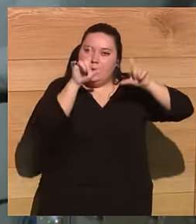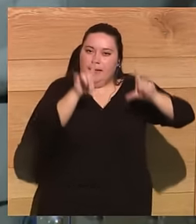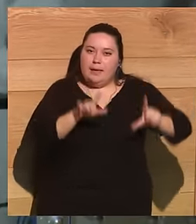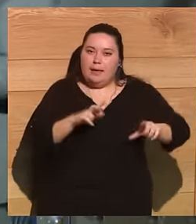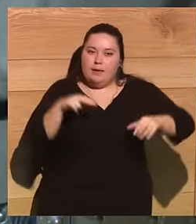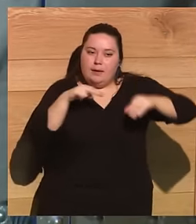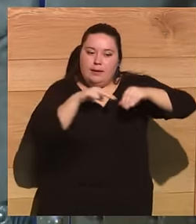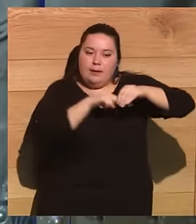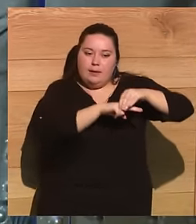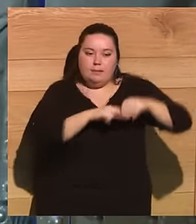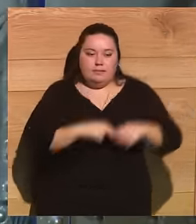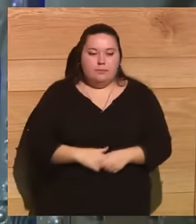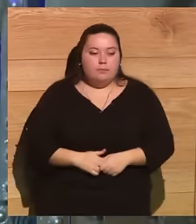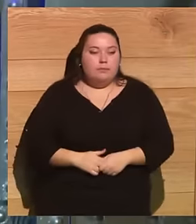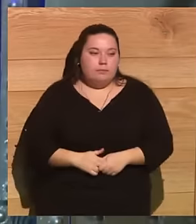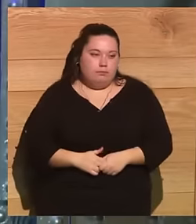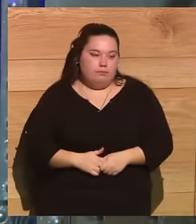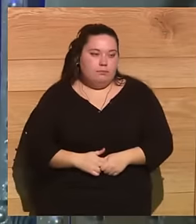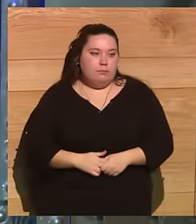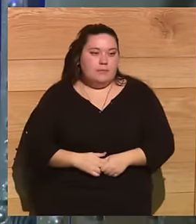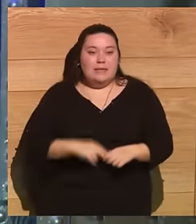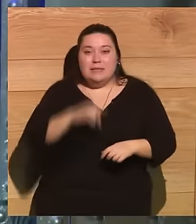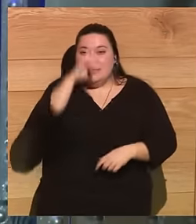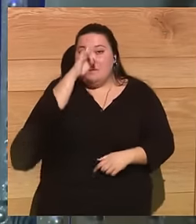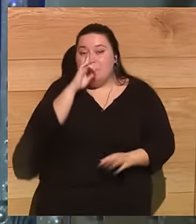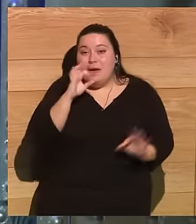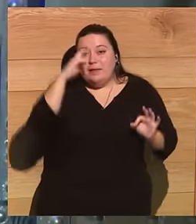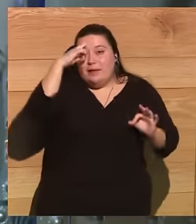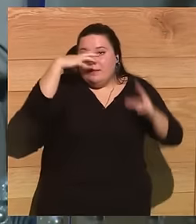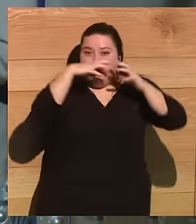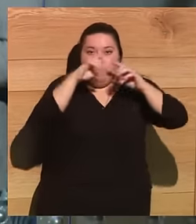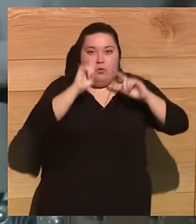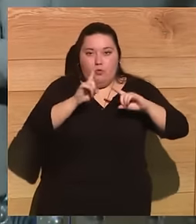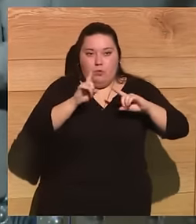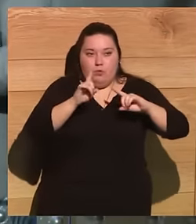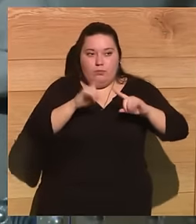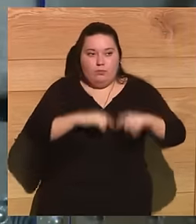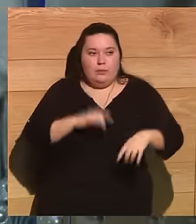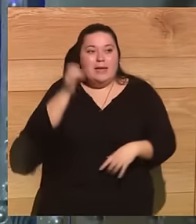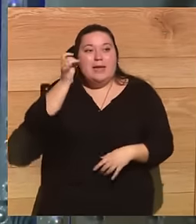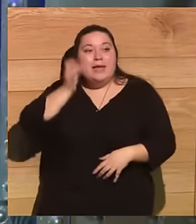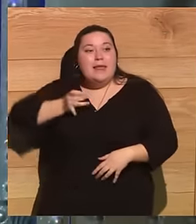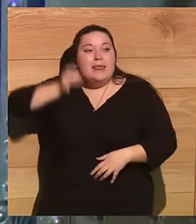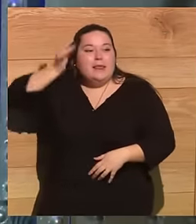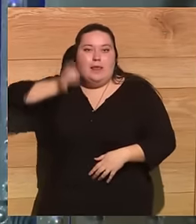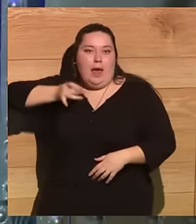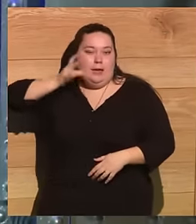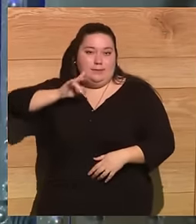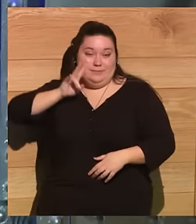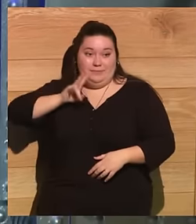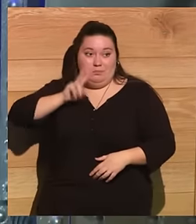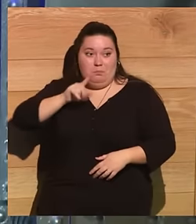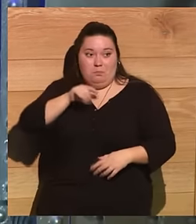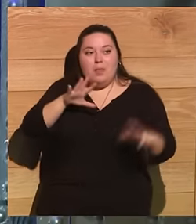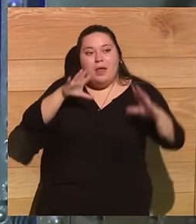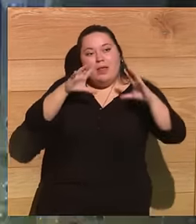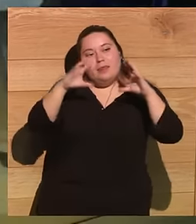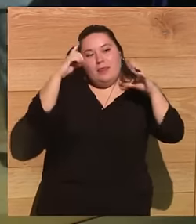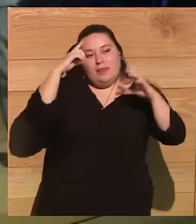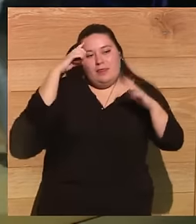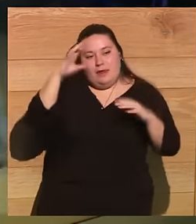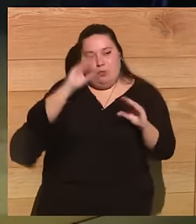Y no, lo que están sacando de ahí no son imágenes del cerebro, sino ideas. Podéis ver cómo salen las ideas de esa cabeza o de ese